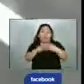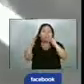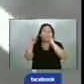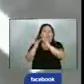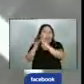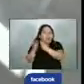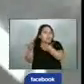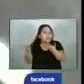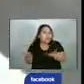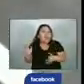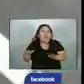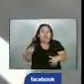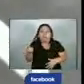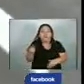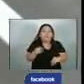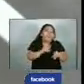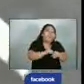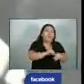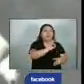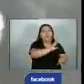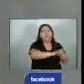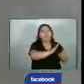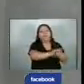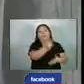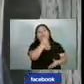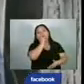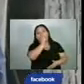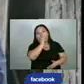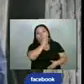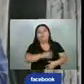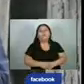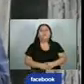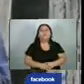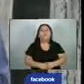alimentación y vivienda, lo utilizan en compra de tabaco.